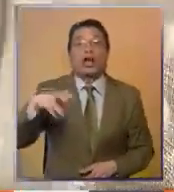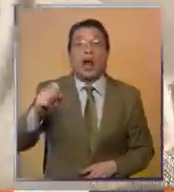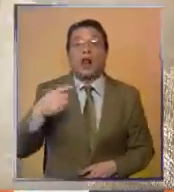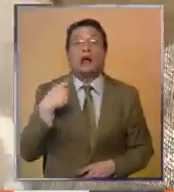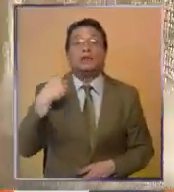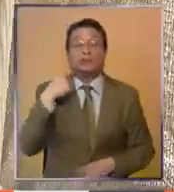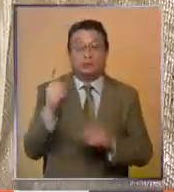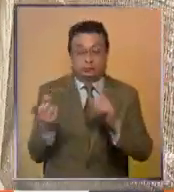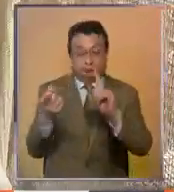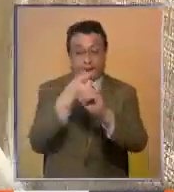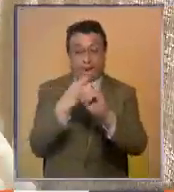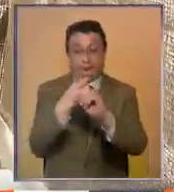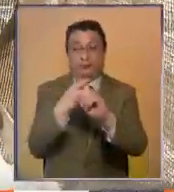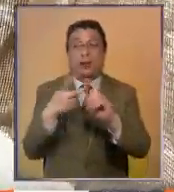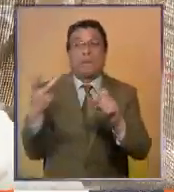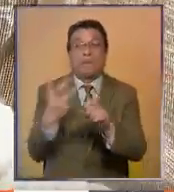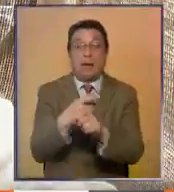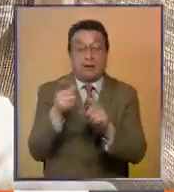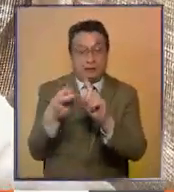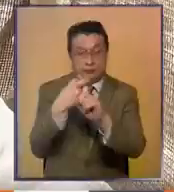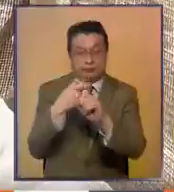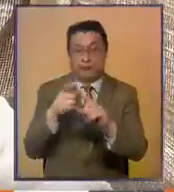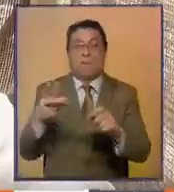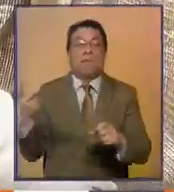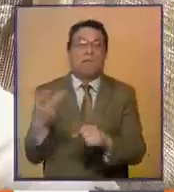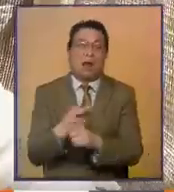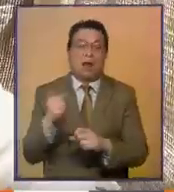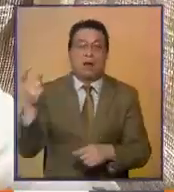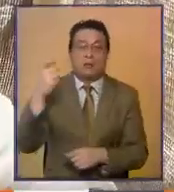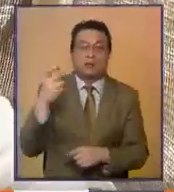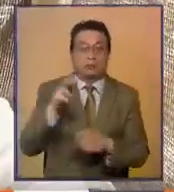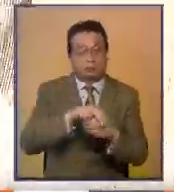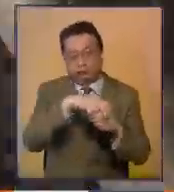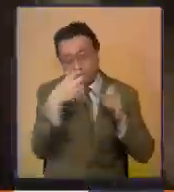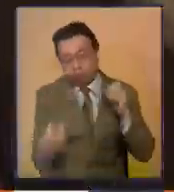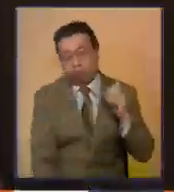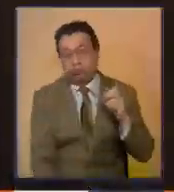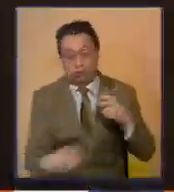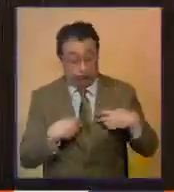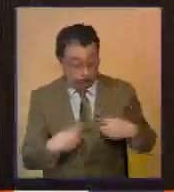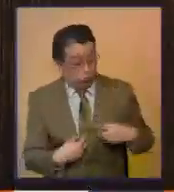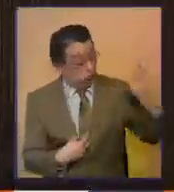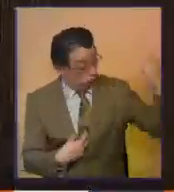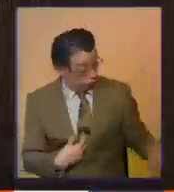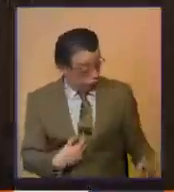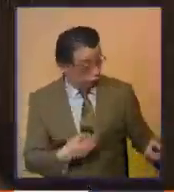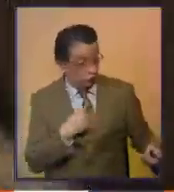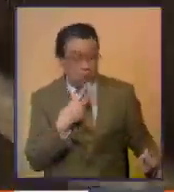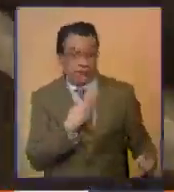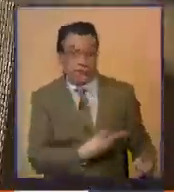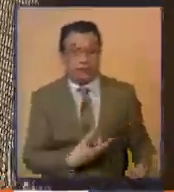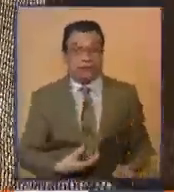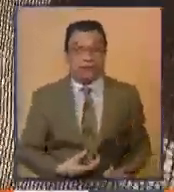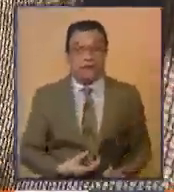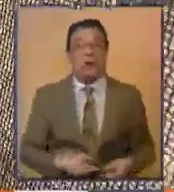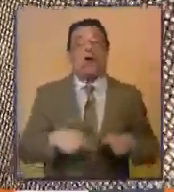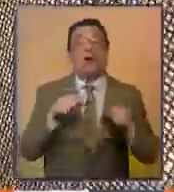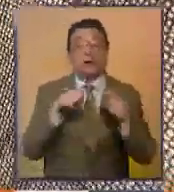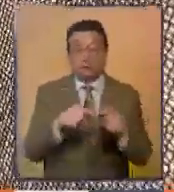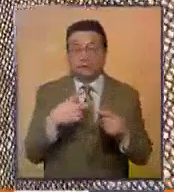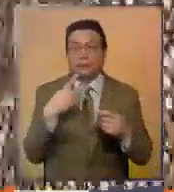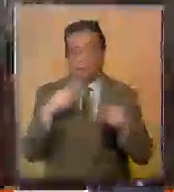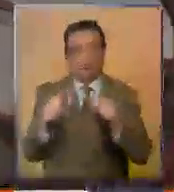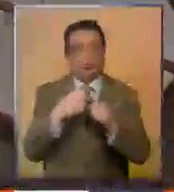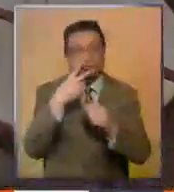enganchó del mismo moldaje. El caballero cayó y cayó al lado mío. Son labores que están cerca nuestro, aunque muchas